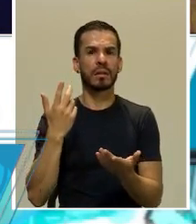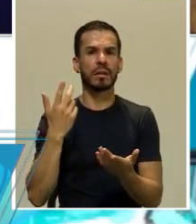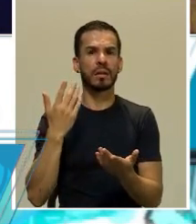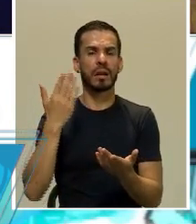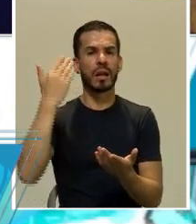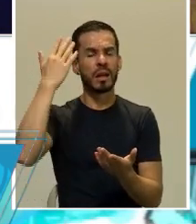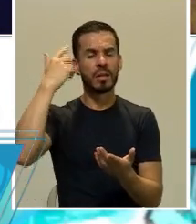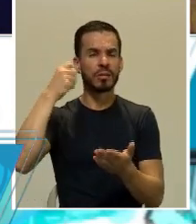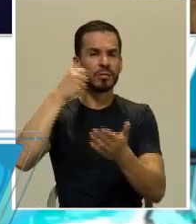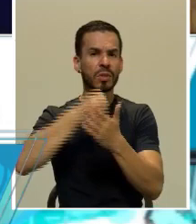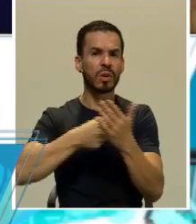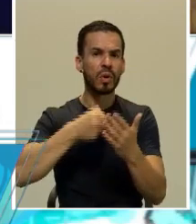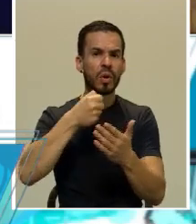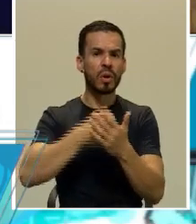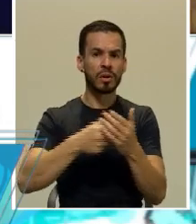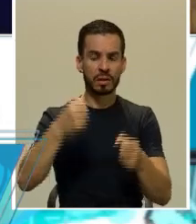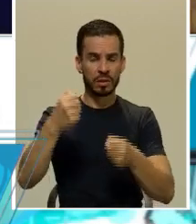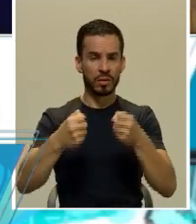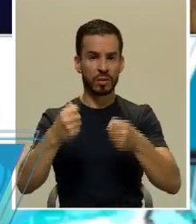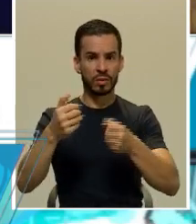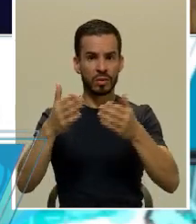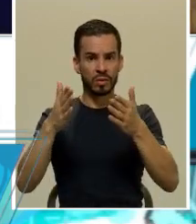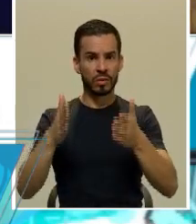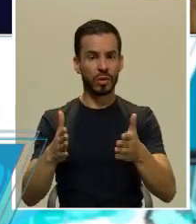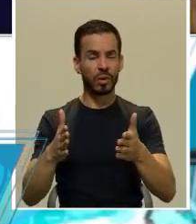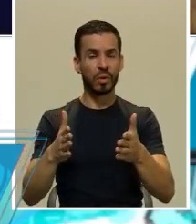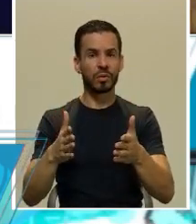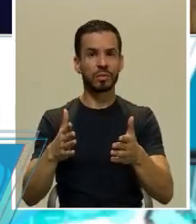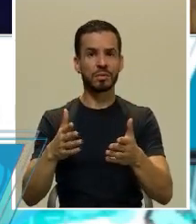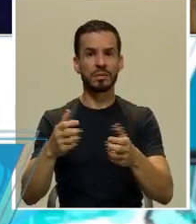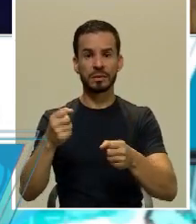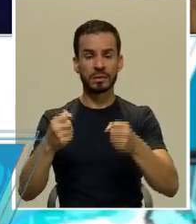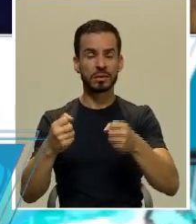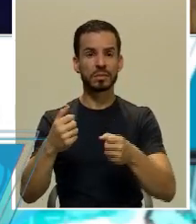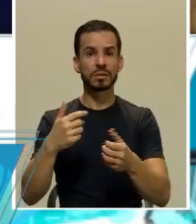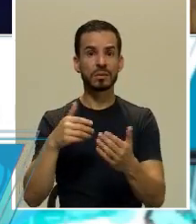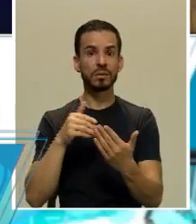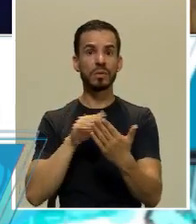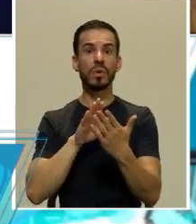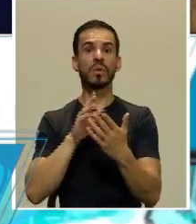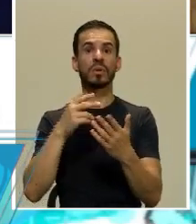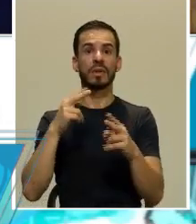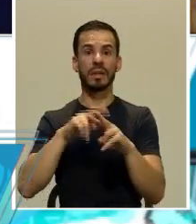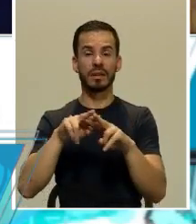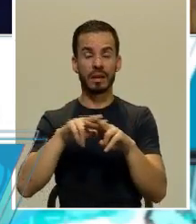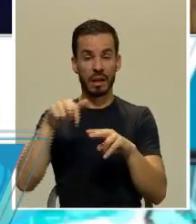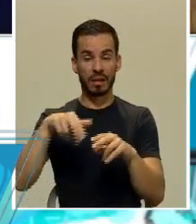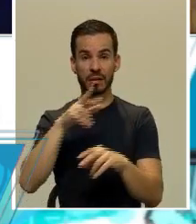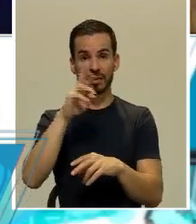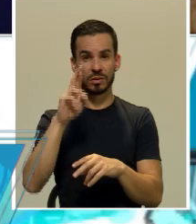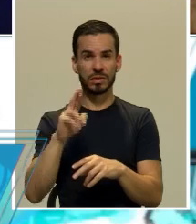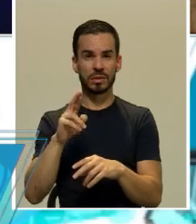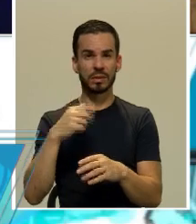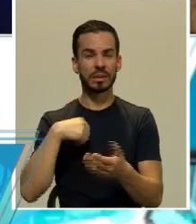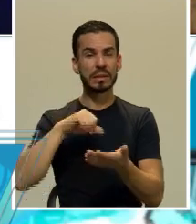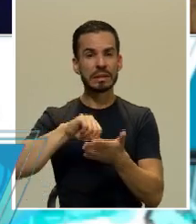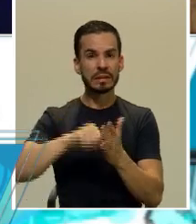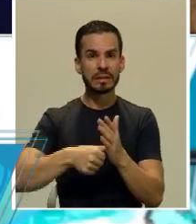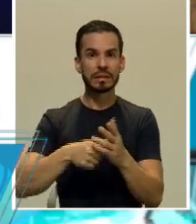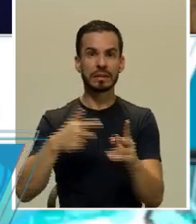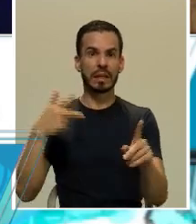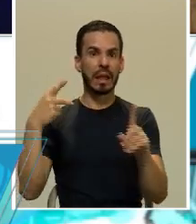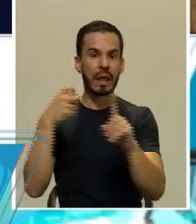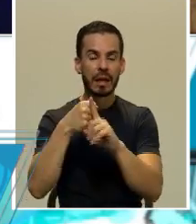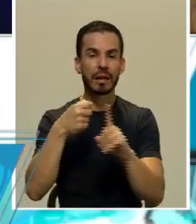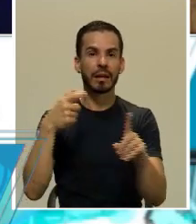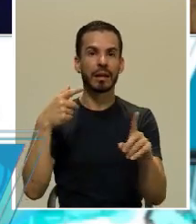la épica lucha que dan los conductores de automóvil contra los trenes en Costa Rica. Insisten en